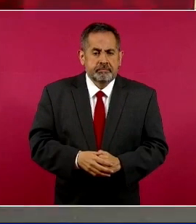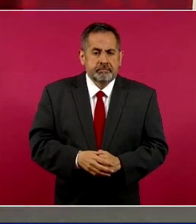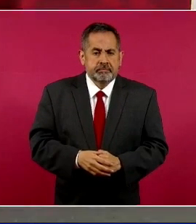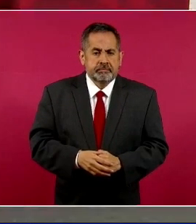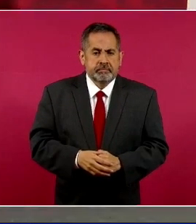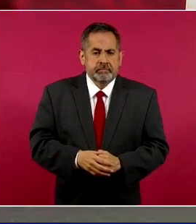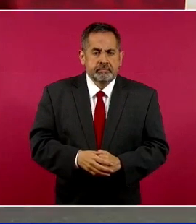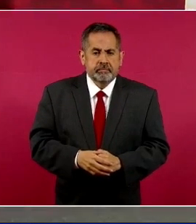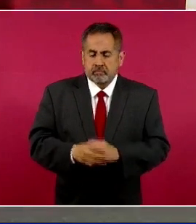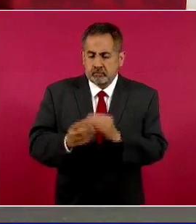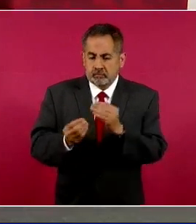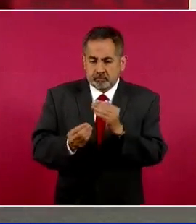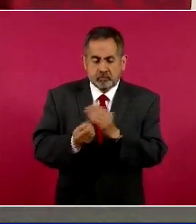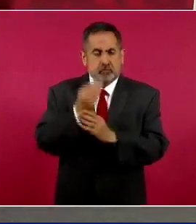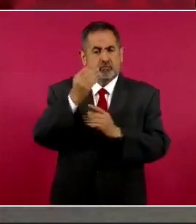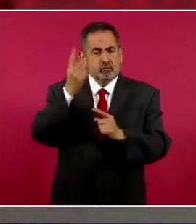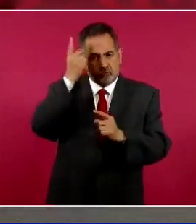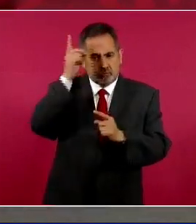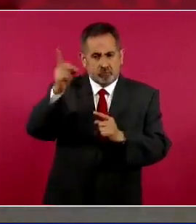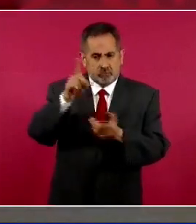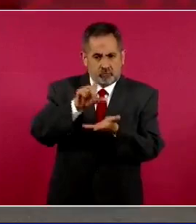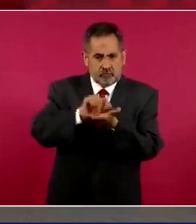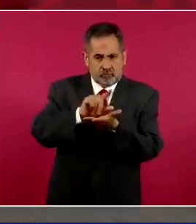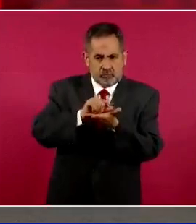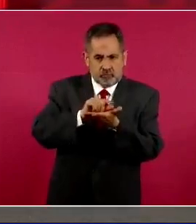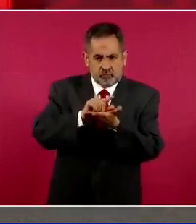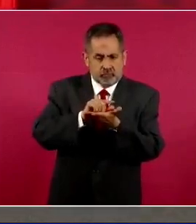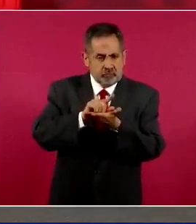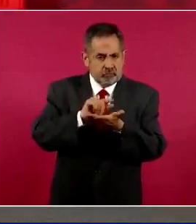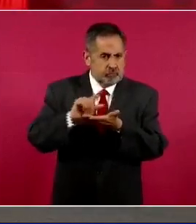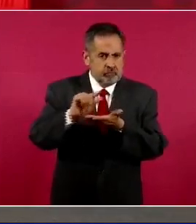El nuevo dueño de Twitter